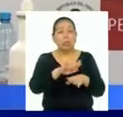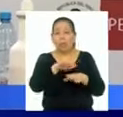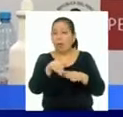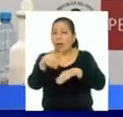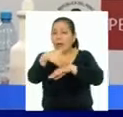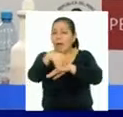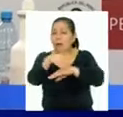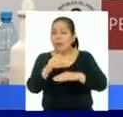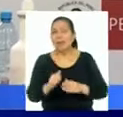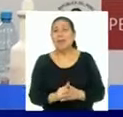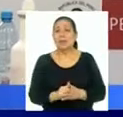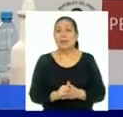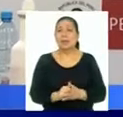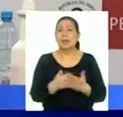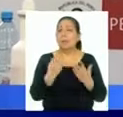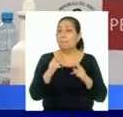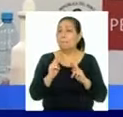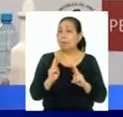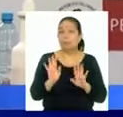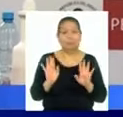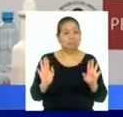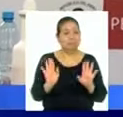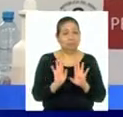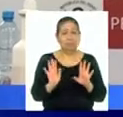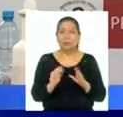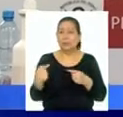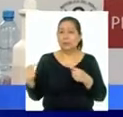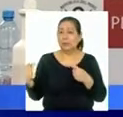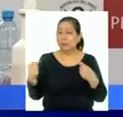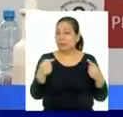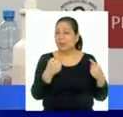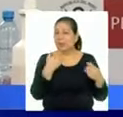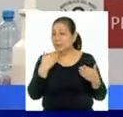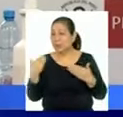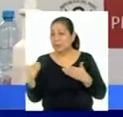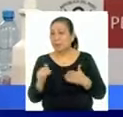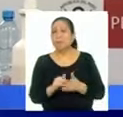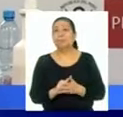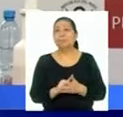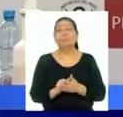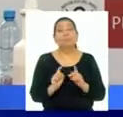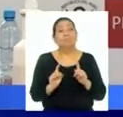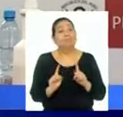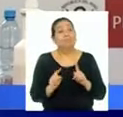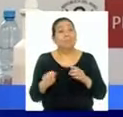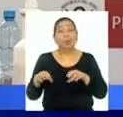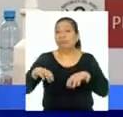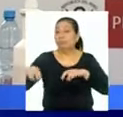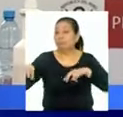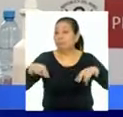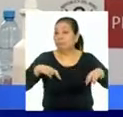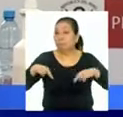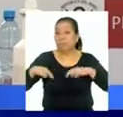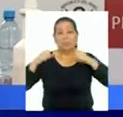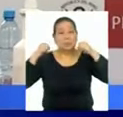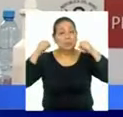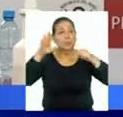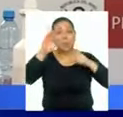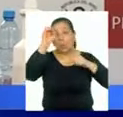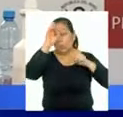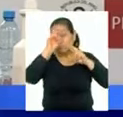privado. Evitará que se encuentren quienes de alguna manera se movilizan para manifestar su opinión